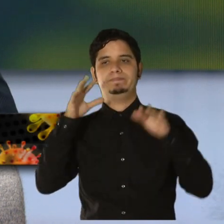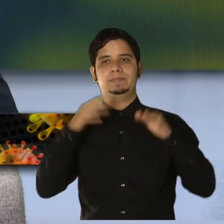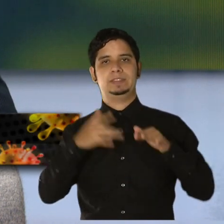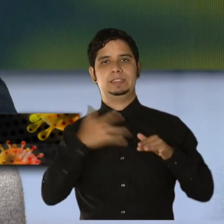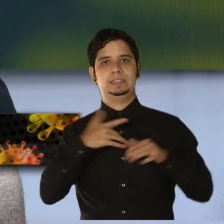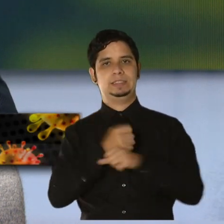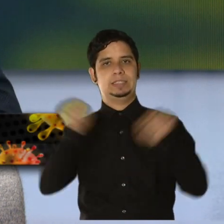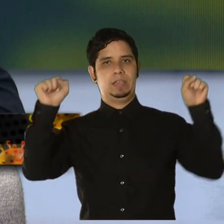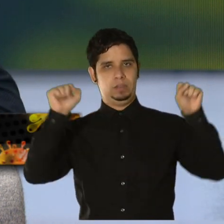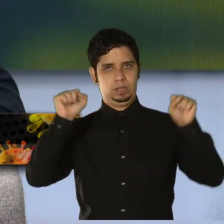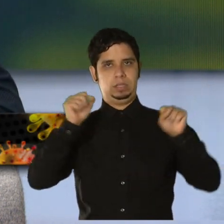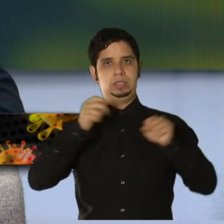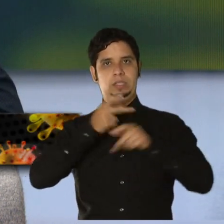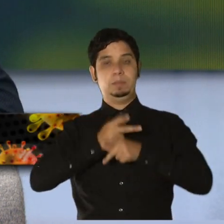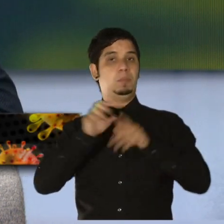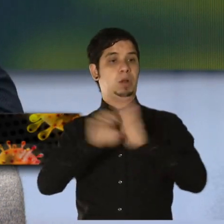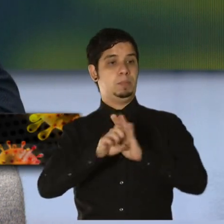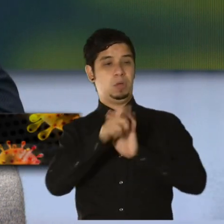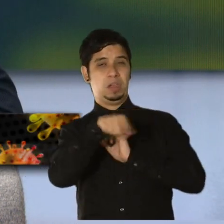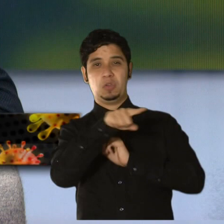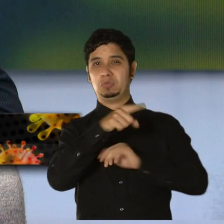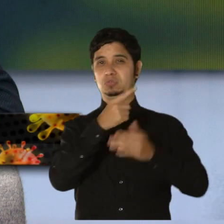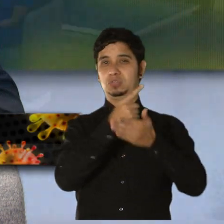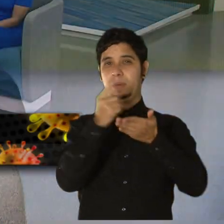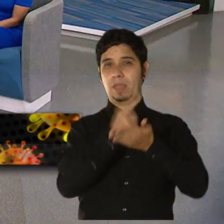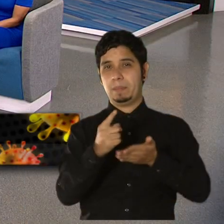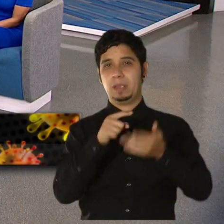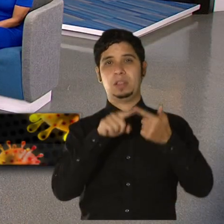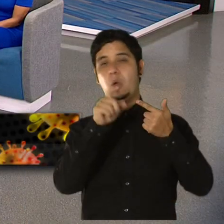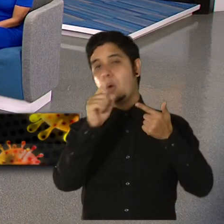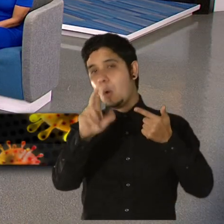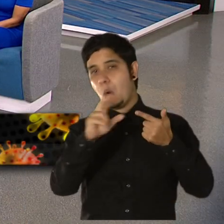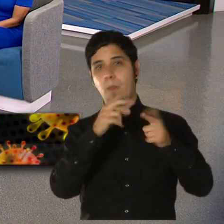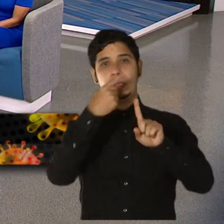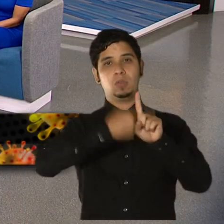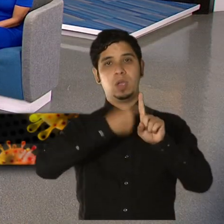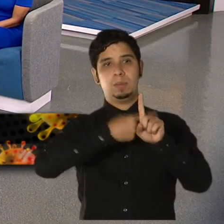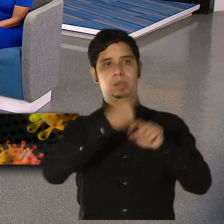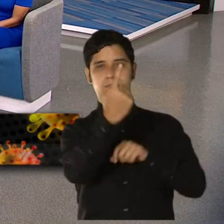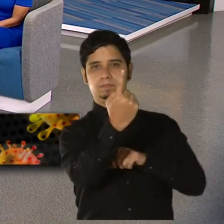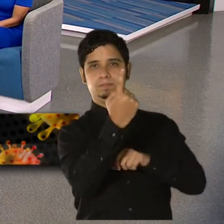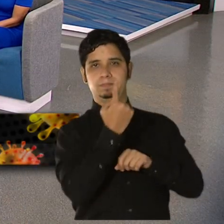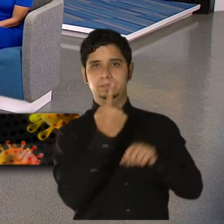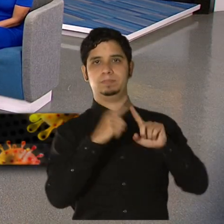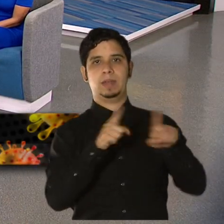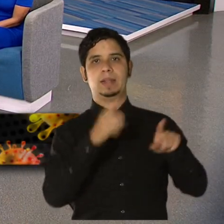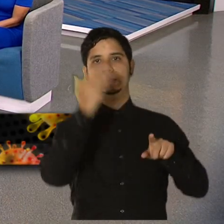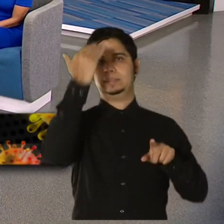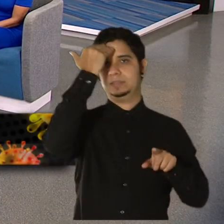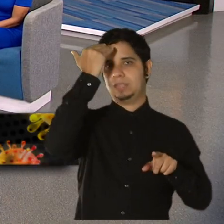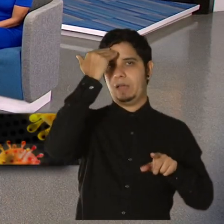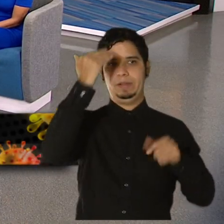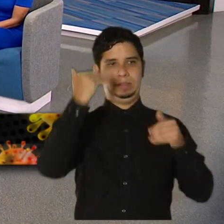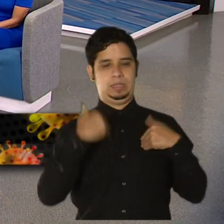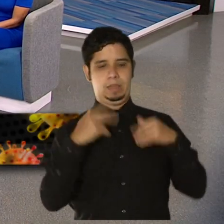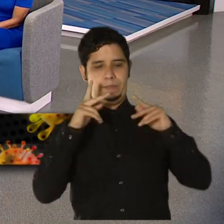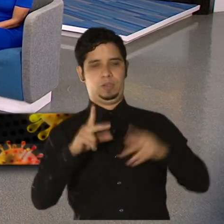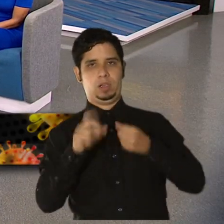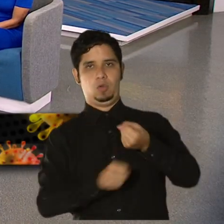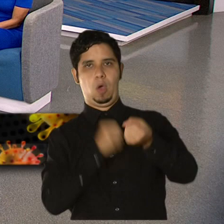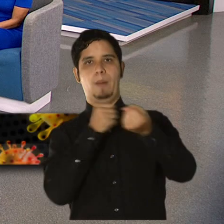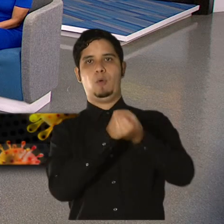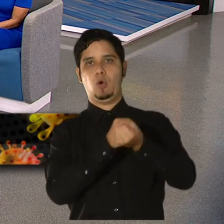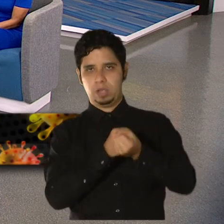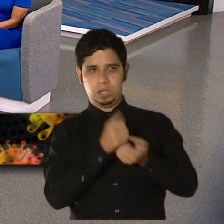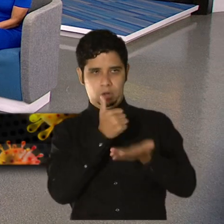Participantes que van semanalmente o mensualmente solamente porque necesitan el saber de que tienen a alguien, ¿verdad?, que los